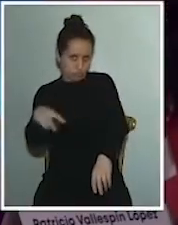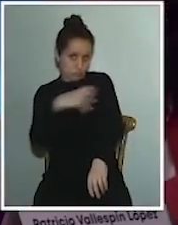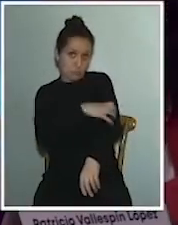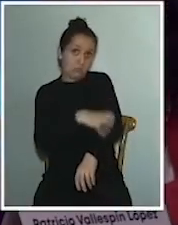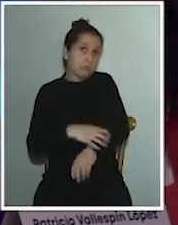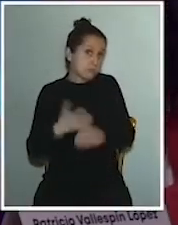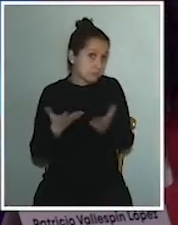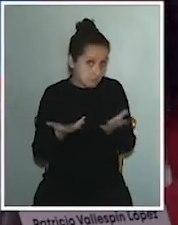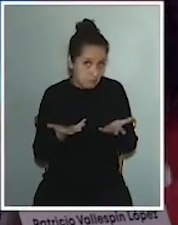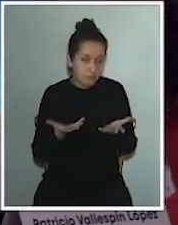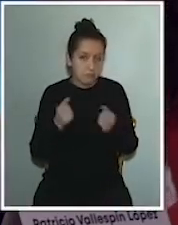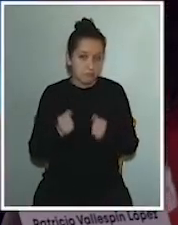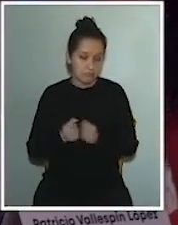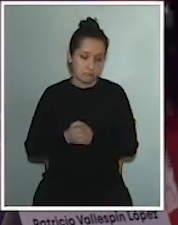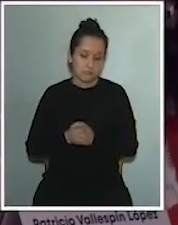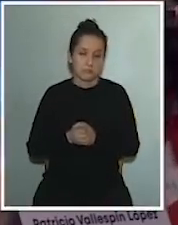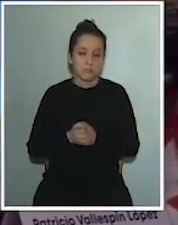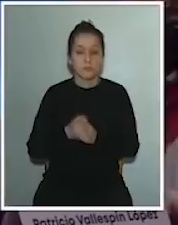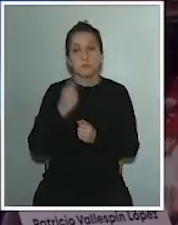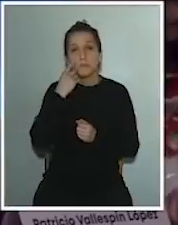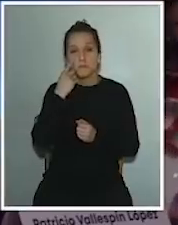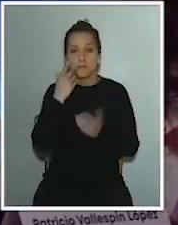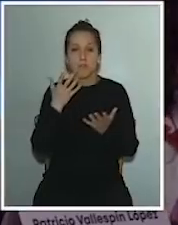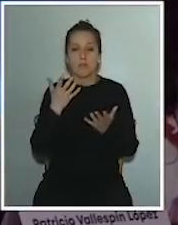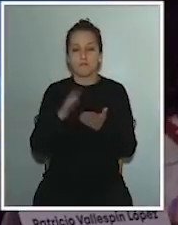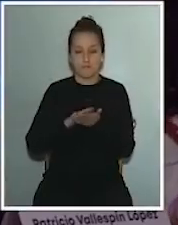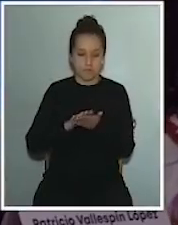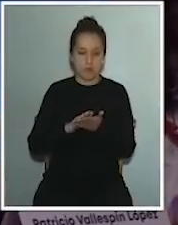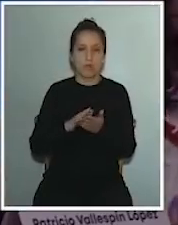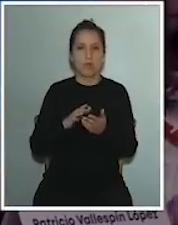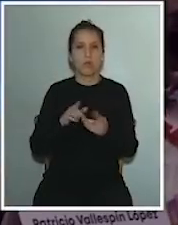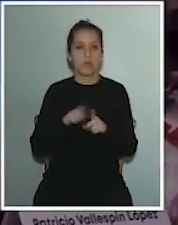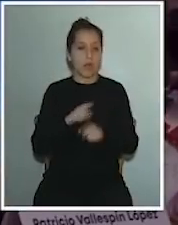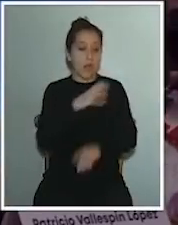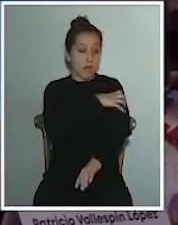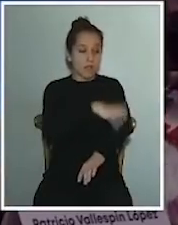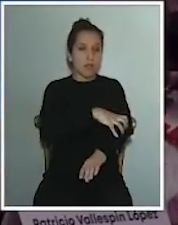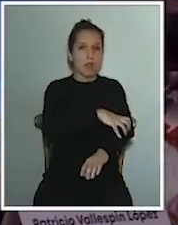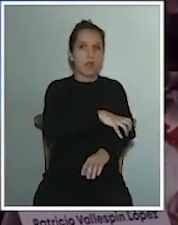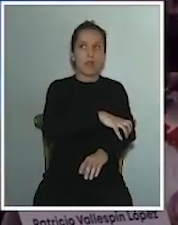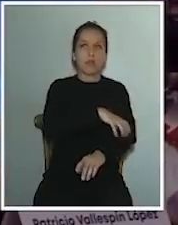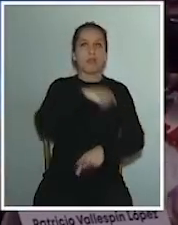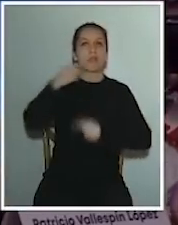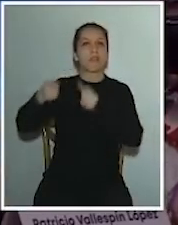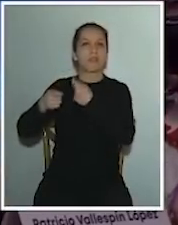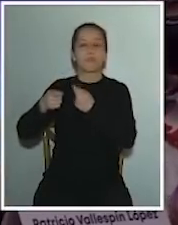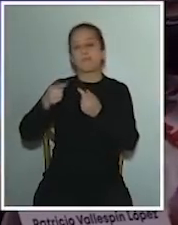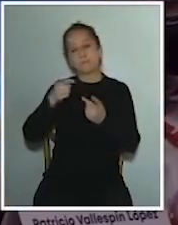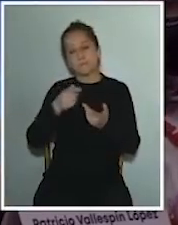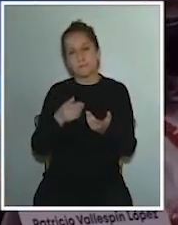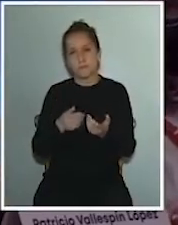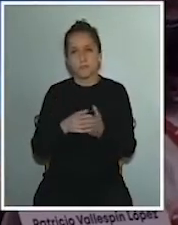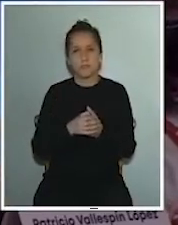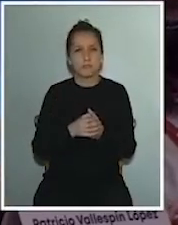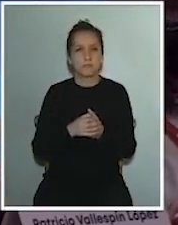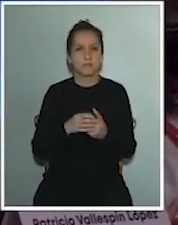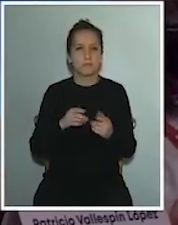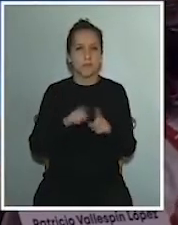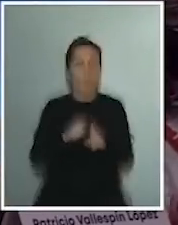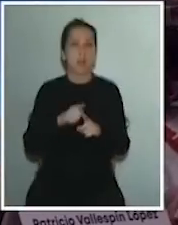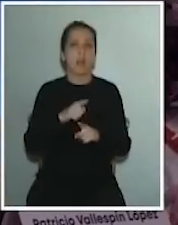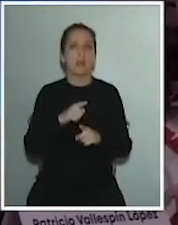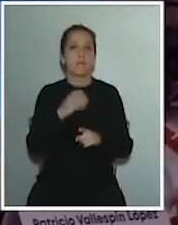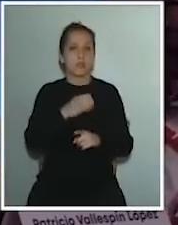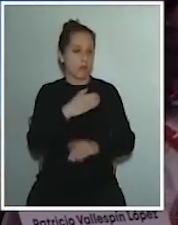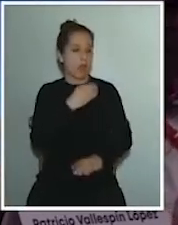ver cómo logramos revertir la migración regiones a la ciudad que se da no solamente de las